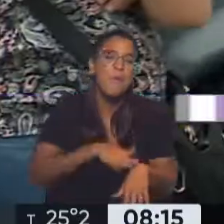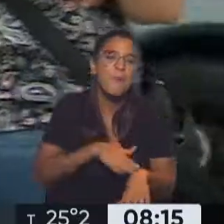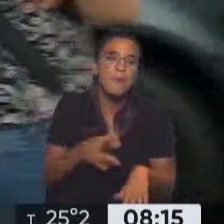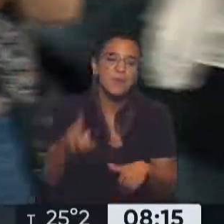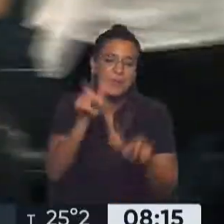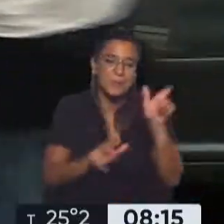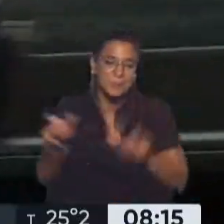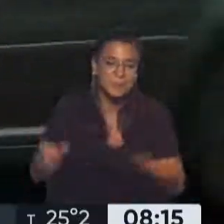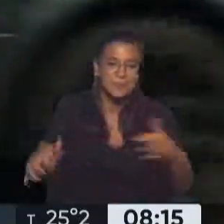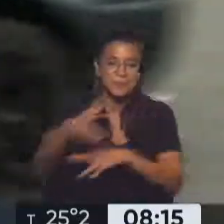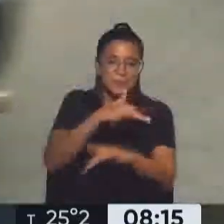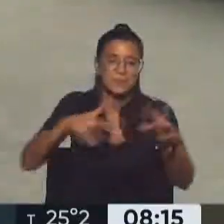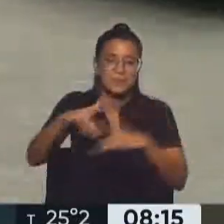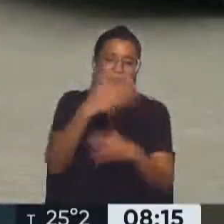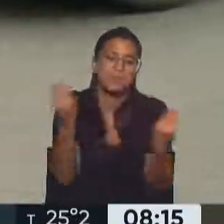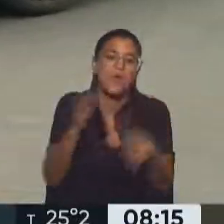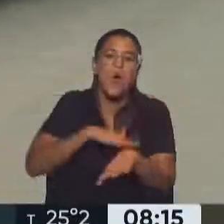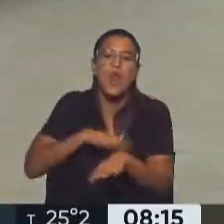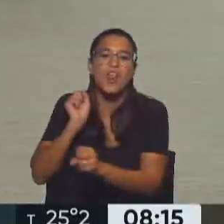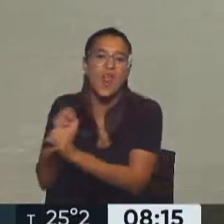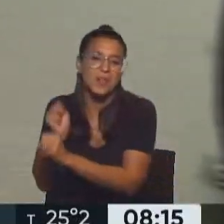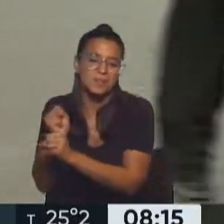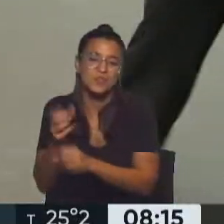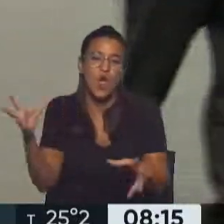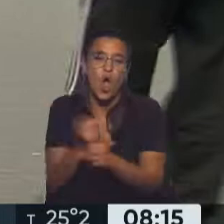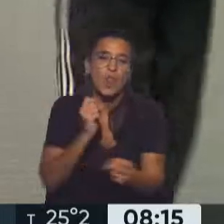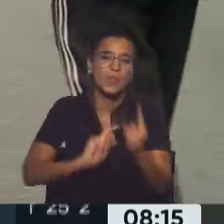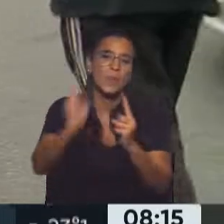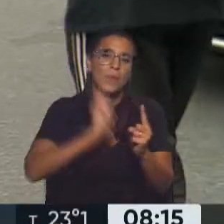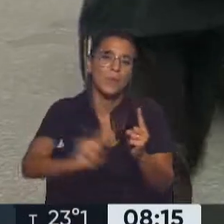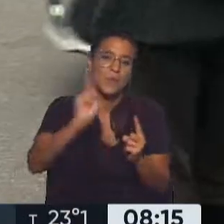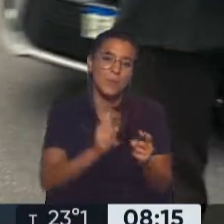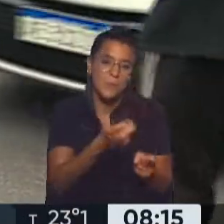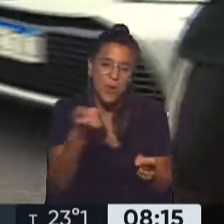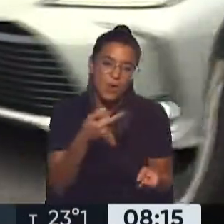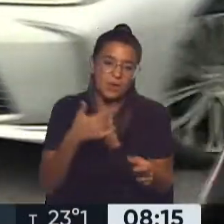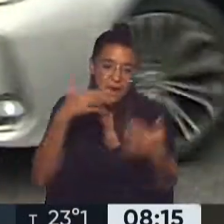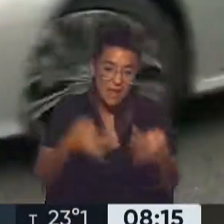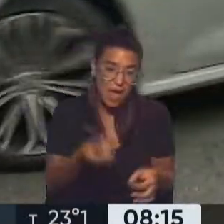menos gente hay en el barrio, en el que está todo el mundo laburando y no pasan tantos colectivos. La verdad que lo hacen todo a propósito.